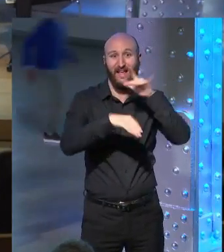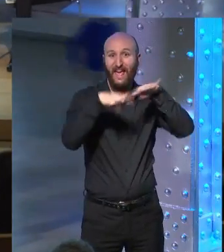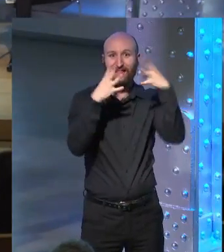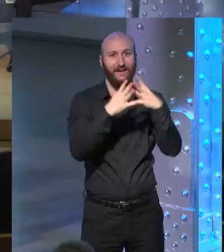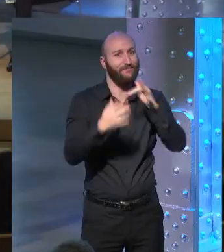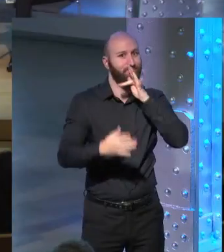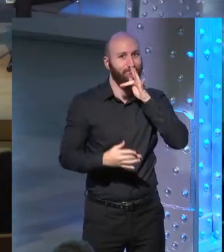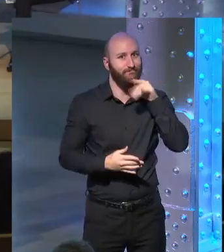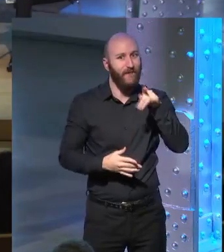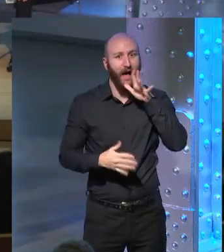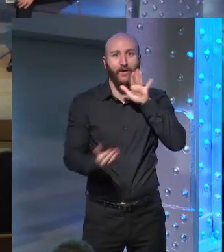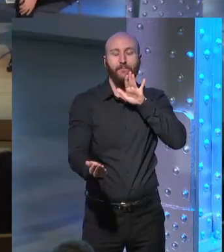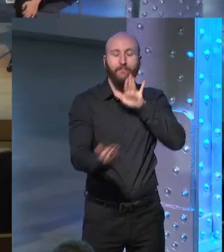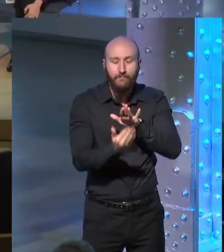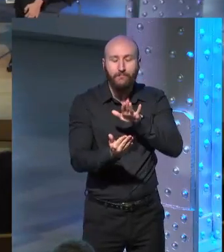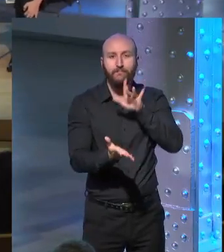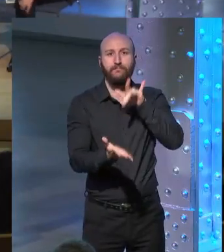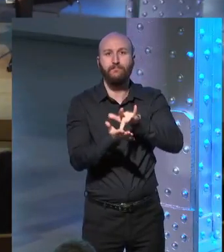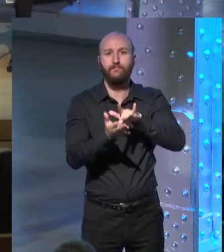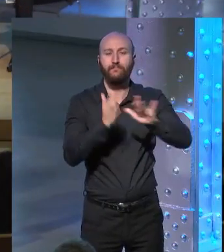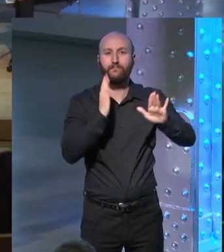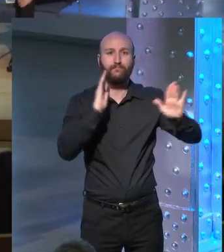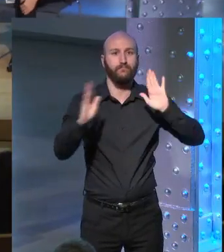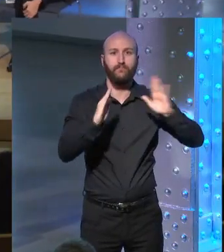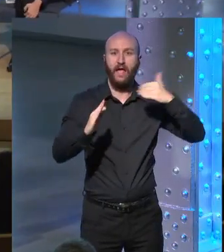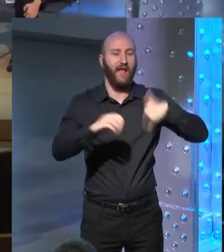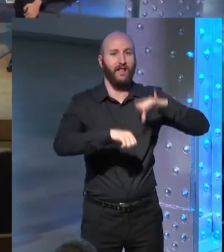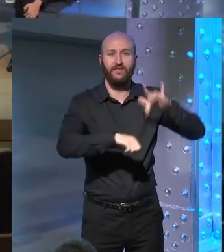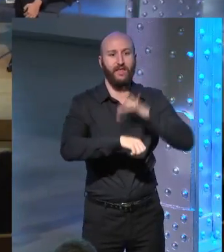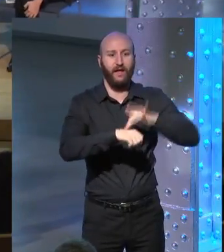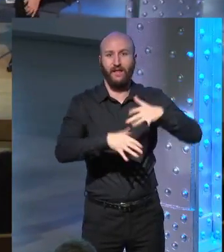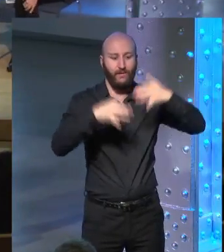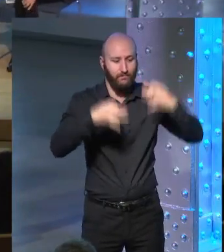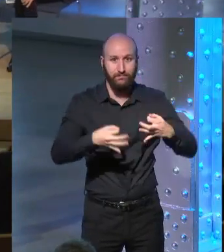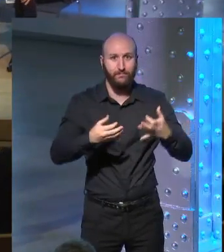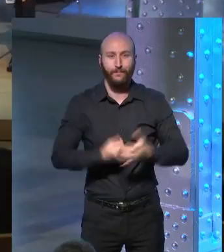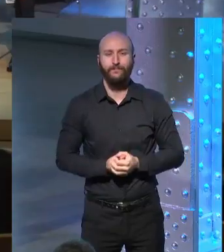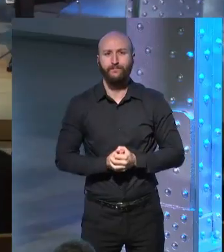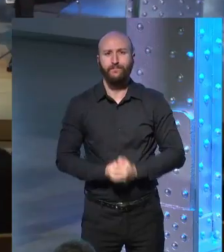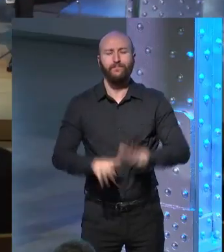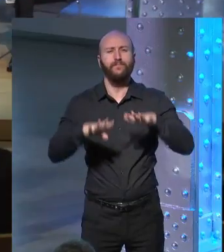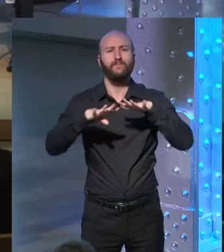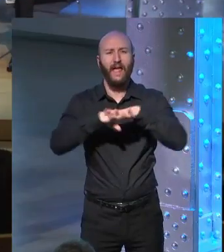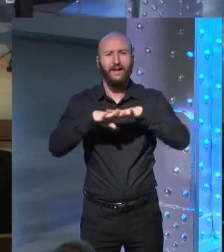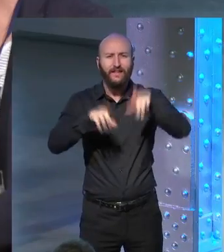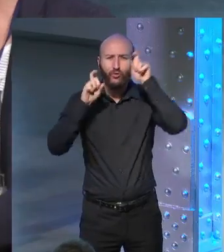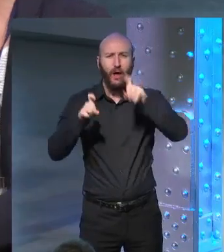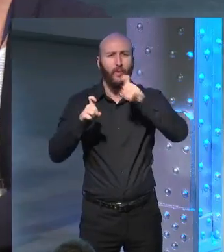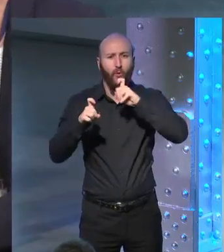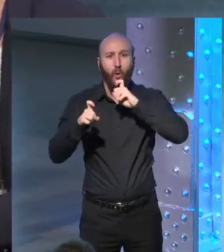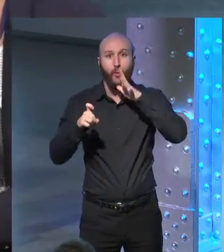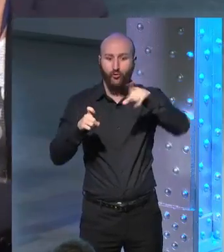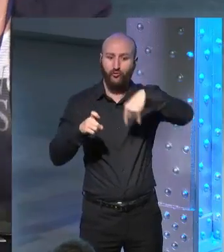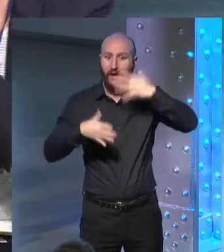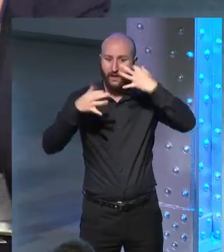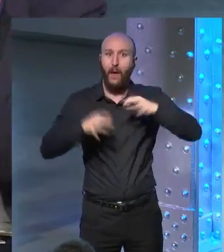que os tenéis que enfrentar a una generación totalmente digital. ¿Cómo educar en redes cuando nosotros mismos estamos